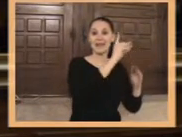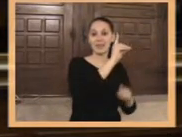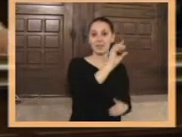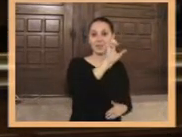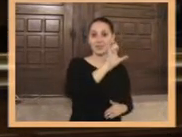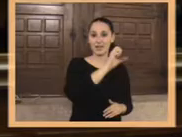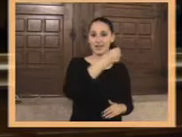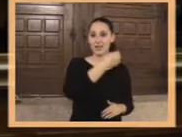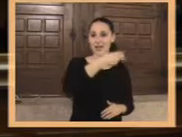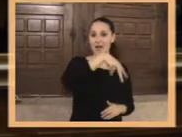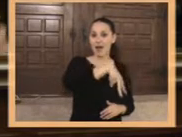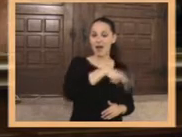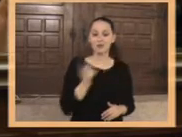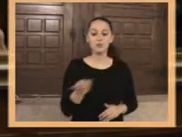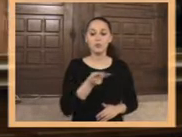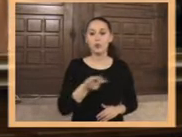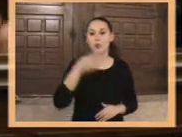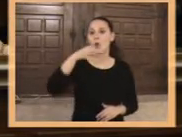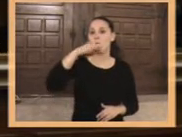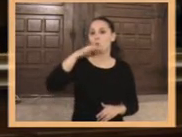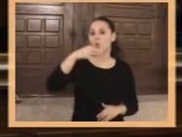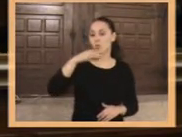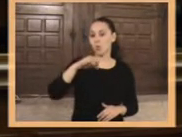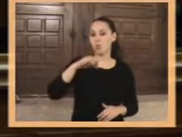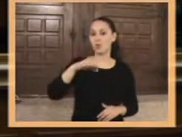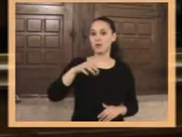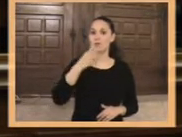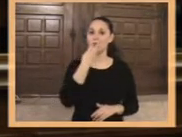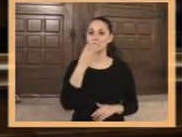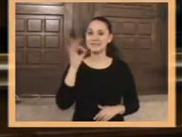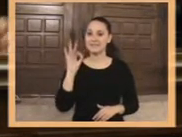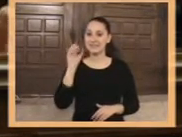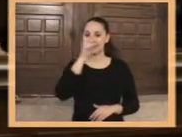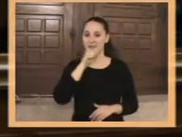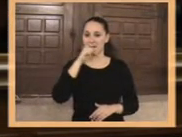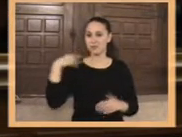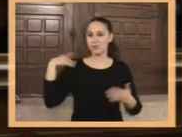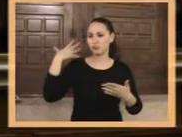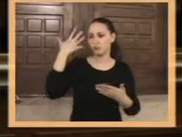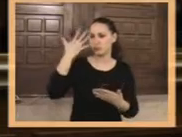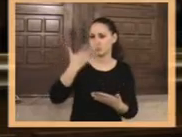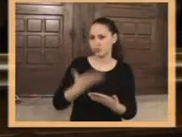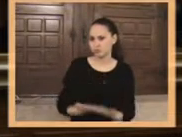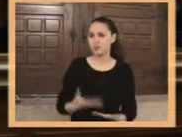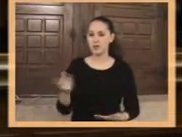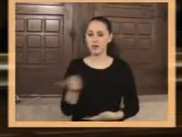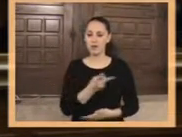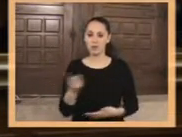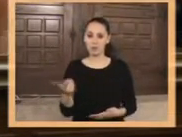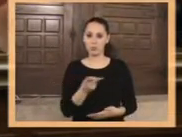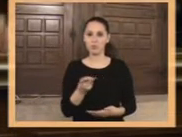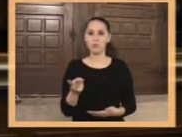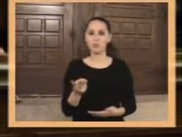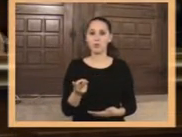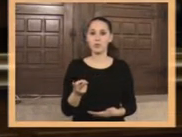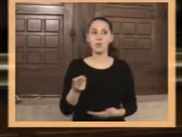siempre, salvo este periodo de unos 30 años en que fue dedicado a Palacio de Justicia y, por tanto, pasó a la propiedad